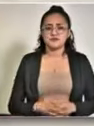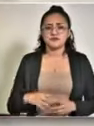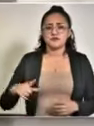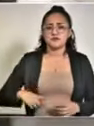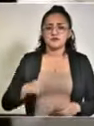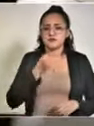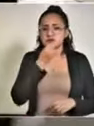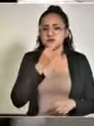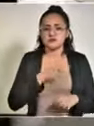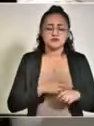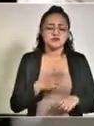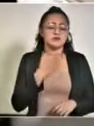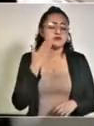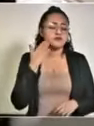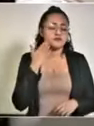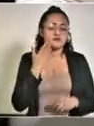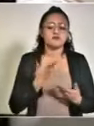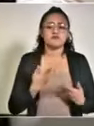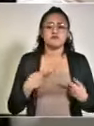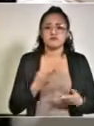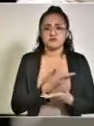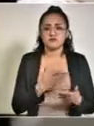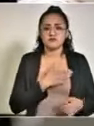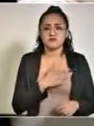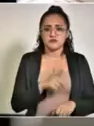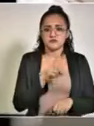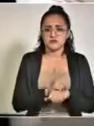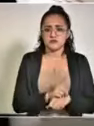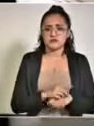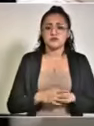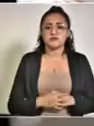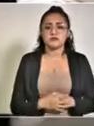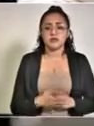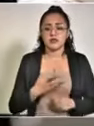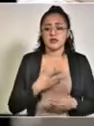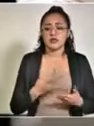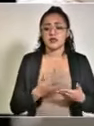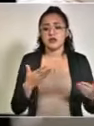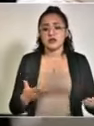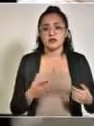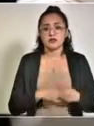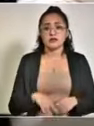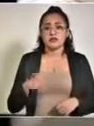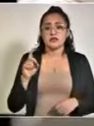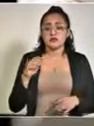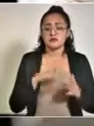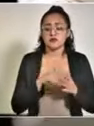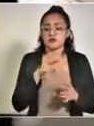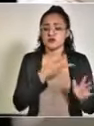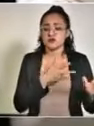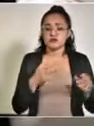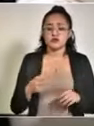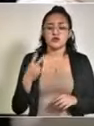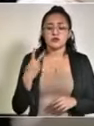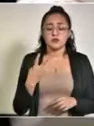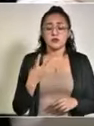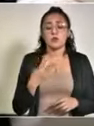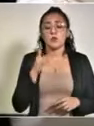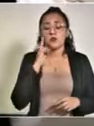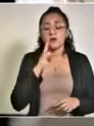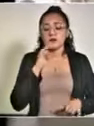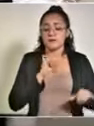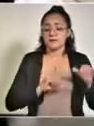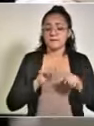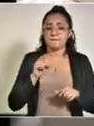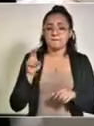Gobernador, secretario, amable auditorio, medios de comunicación, buen día. Tenemos hasta el momento 30.802 muestras